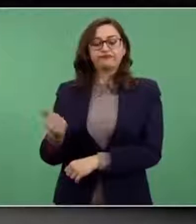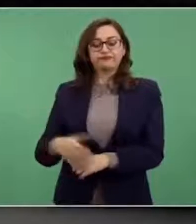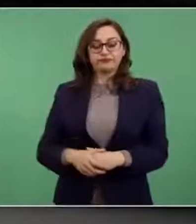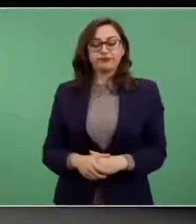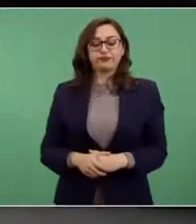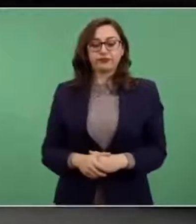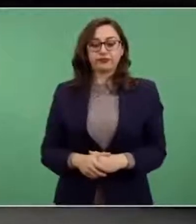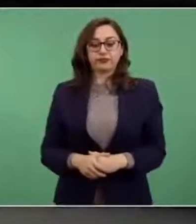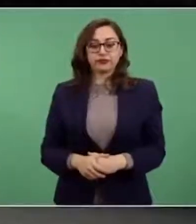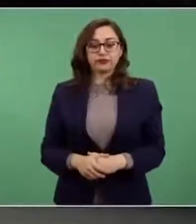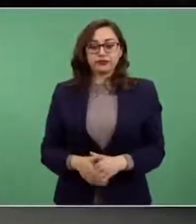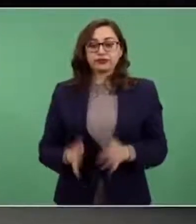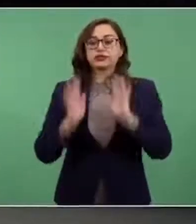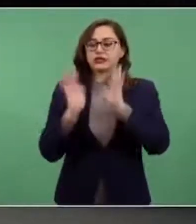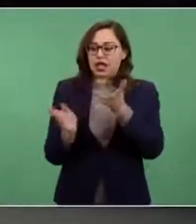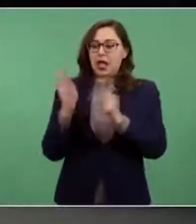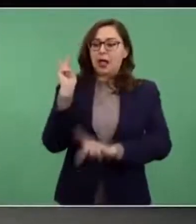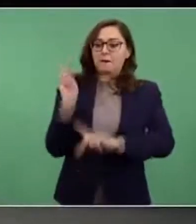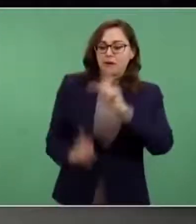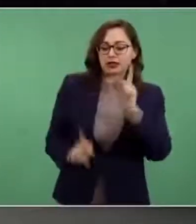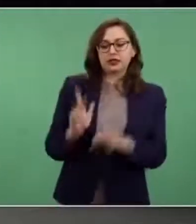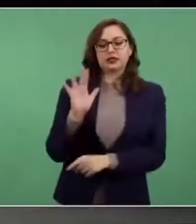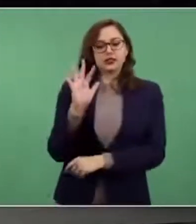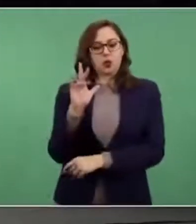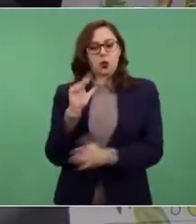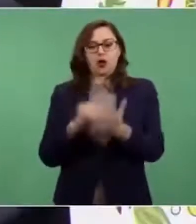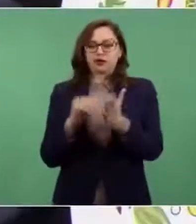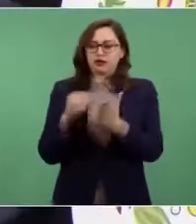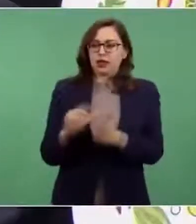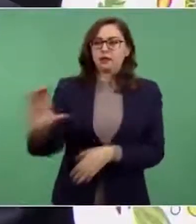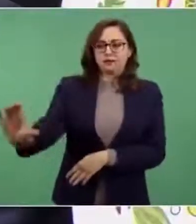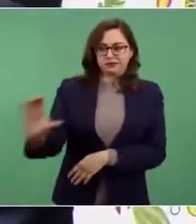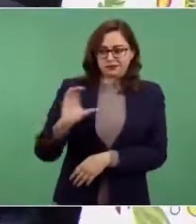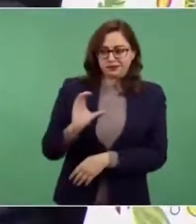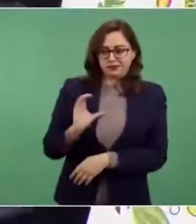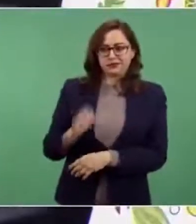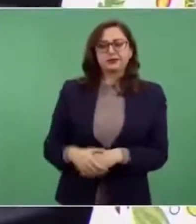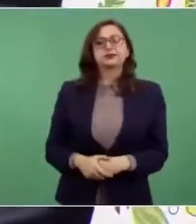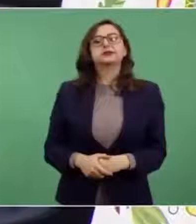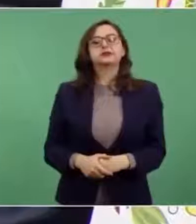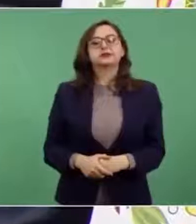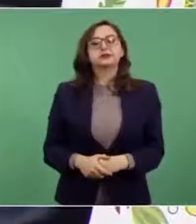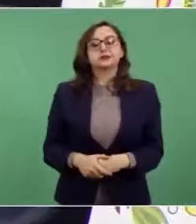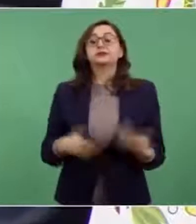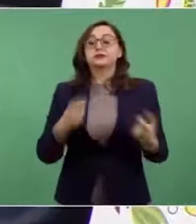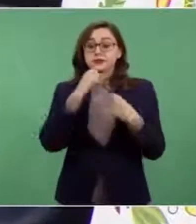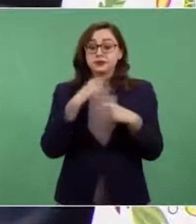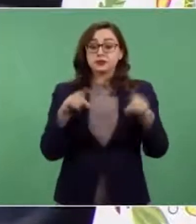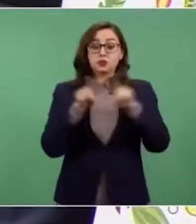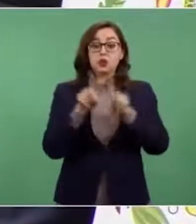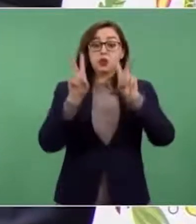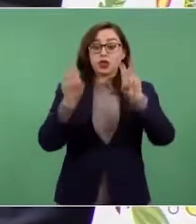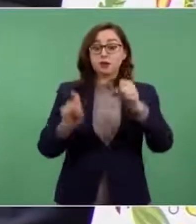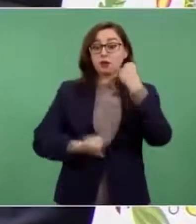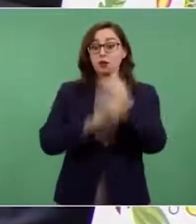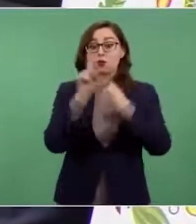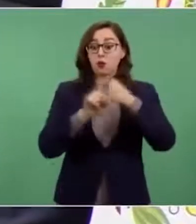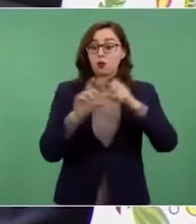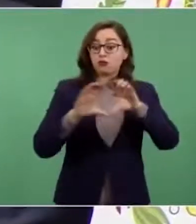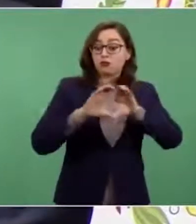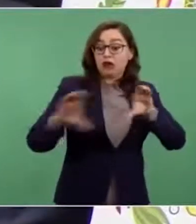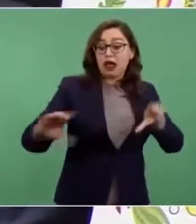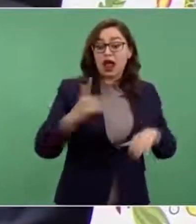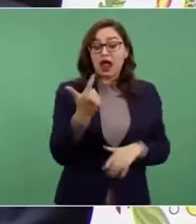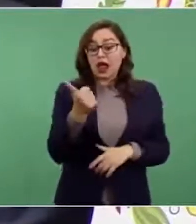Ya entregaron 50. Los gasoductos también se resolvió, se